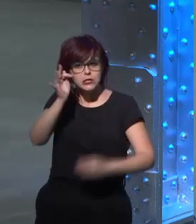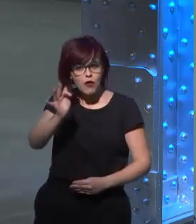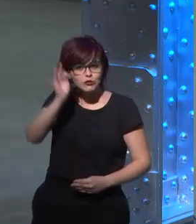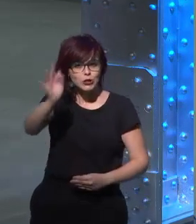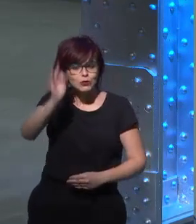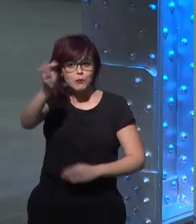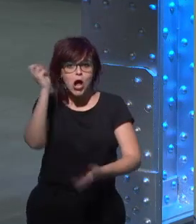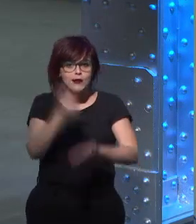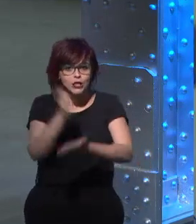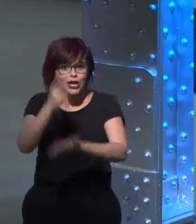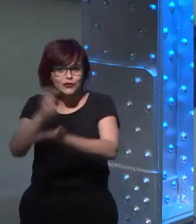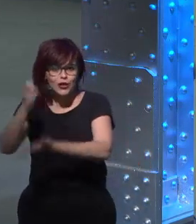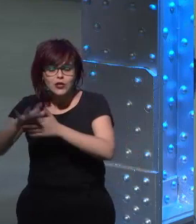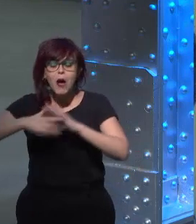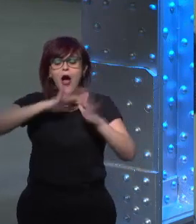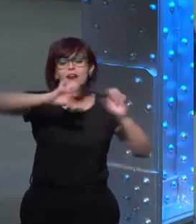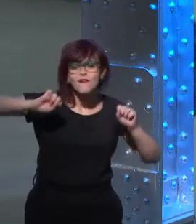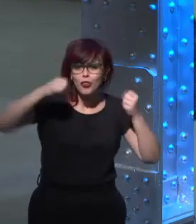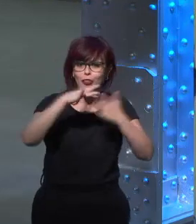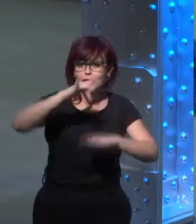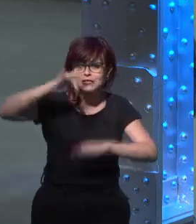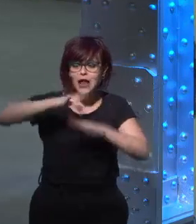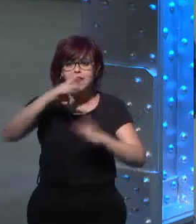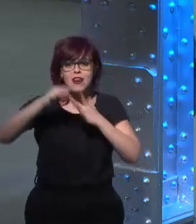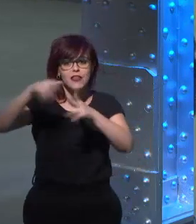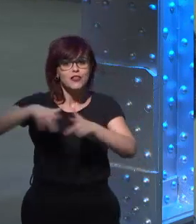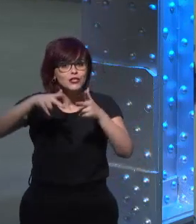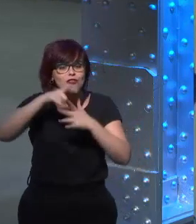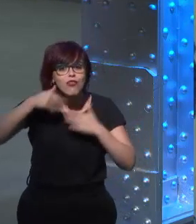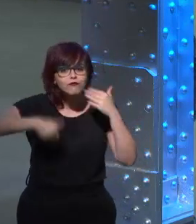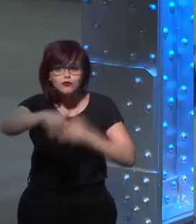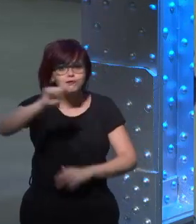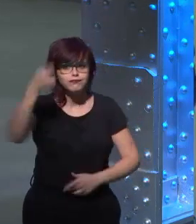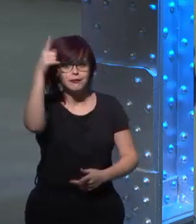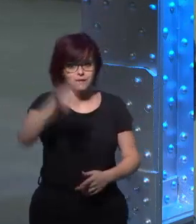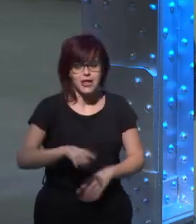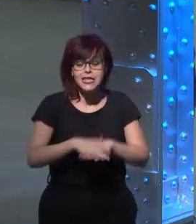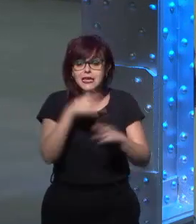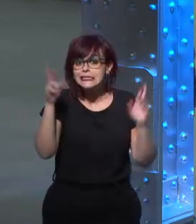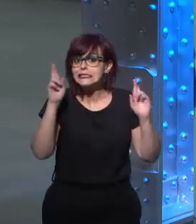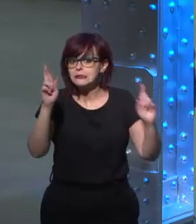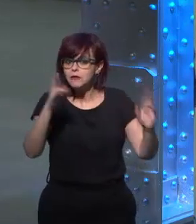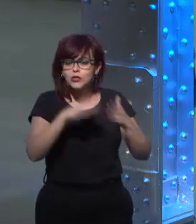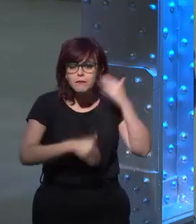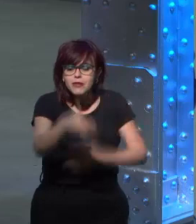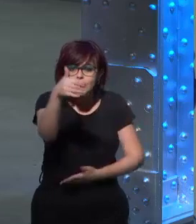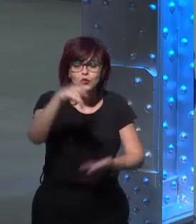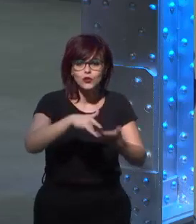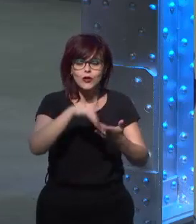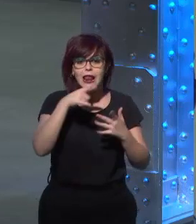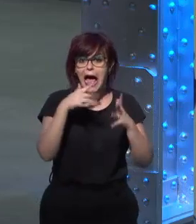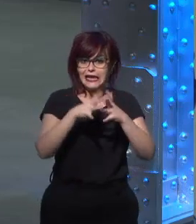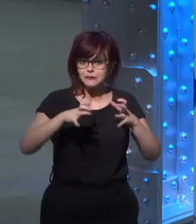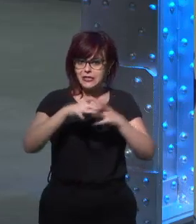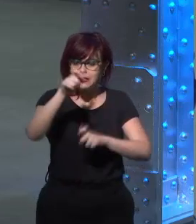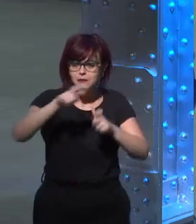vengan por delante, sabremos afrontar la revolución digital y sabremos liderar la sociedad del futuro y espero también que sepamos alcanzar y culmar las